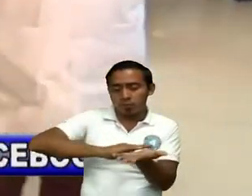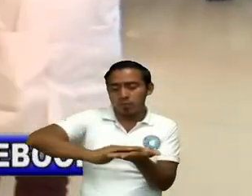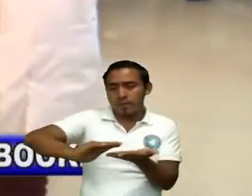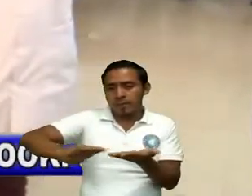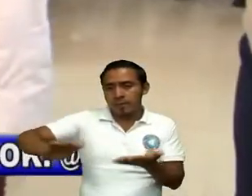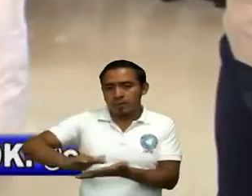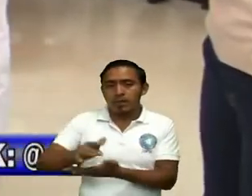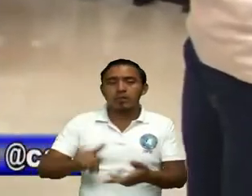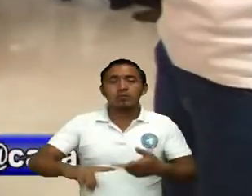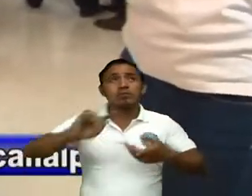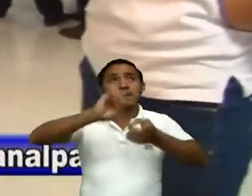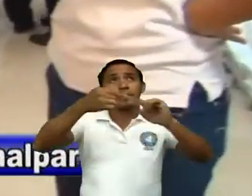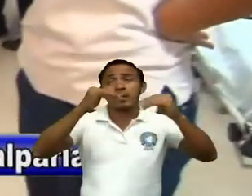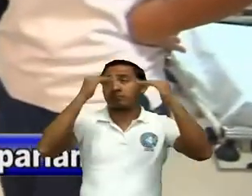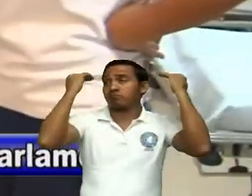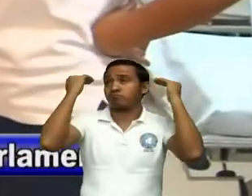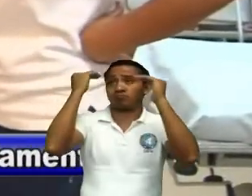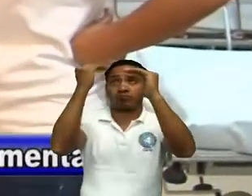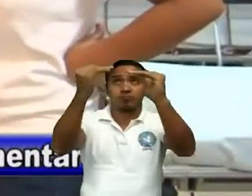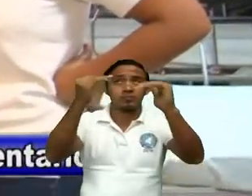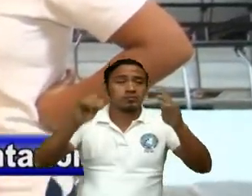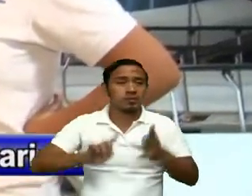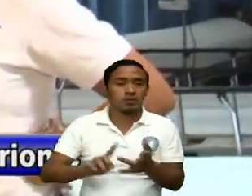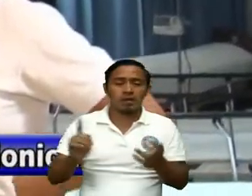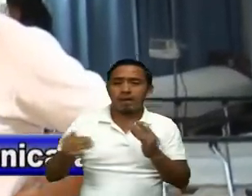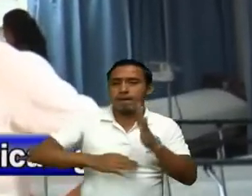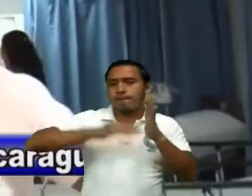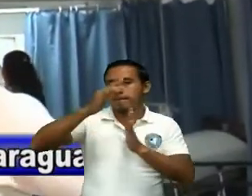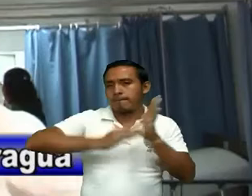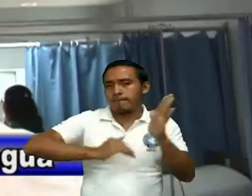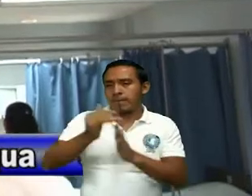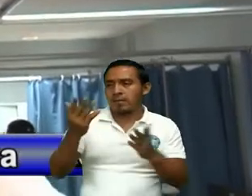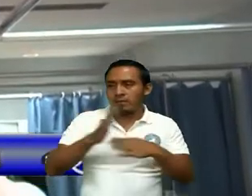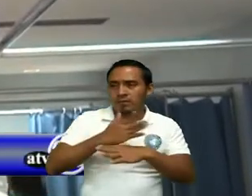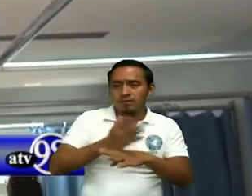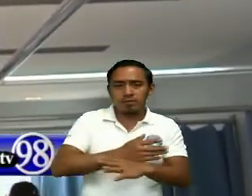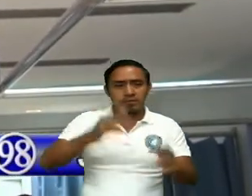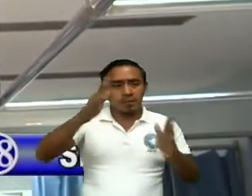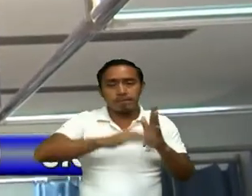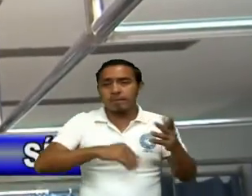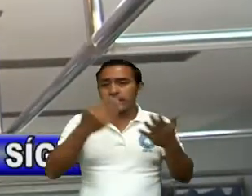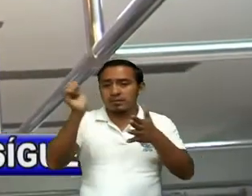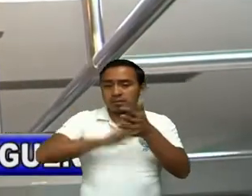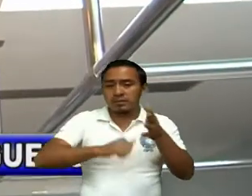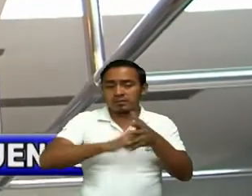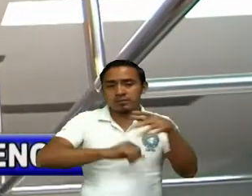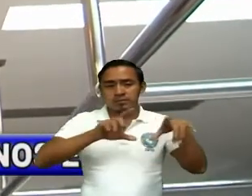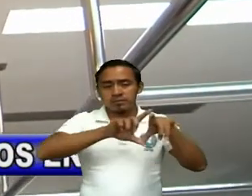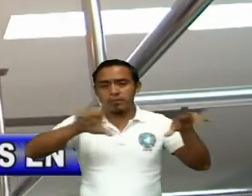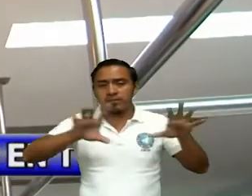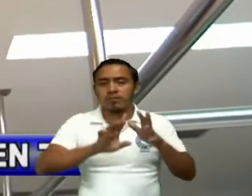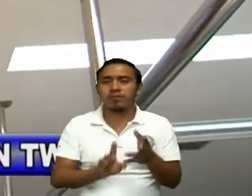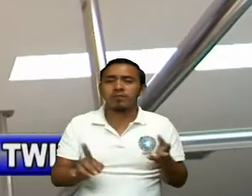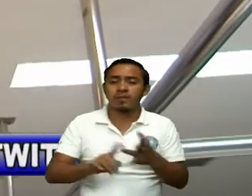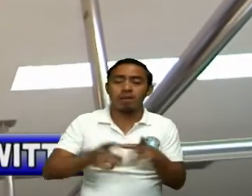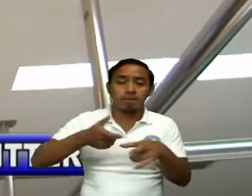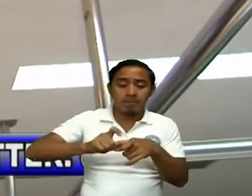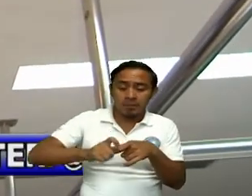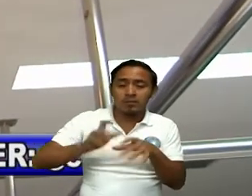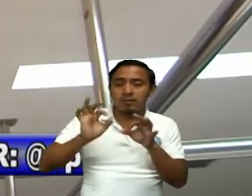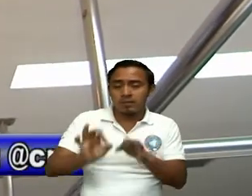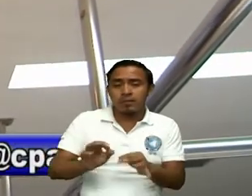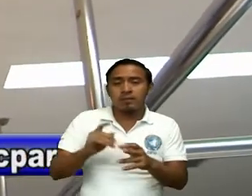todo lo que era el techo, hacer la pintura de las paredes, rehabilitamos los servicios higiénicos. Y